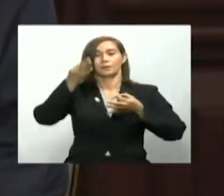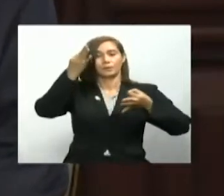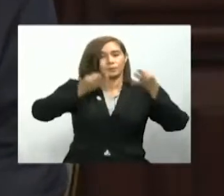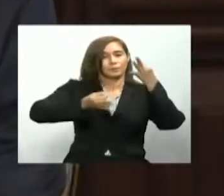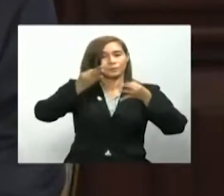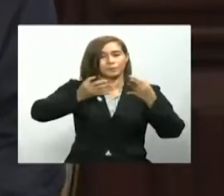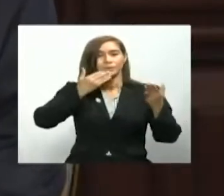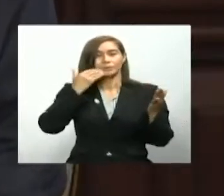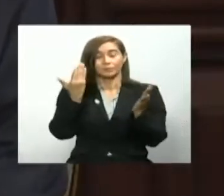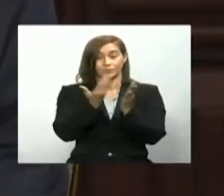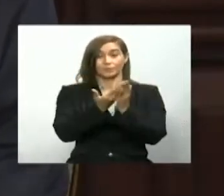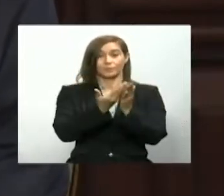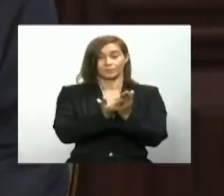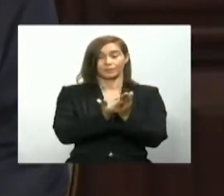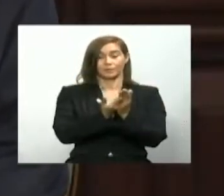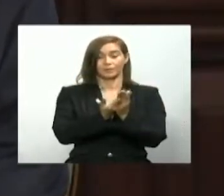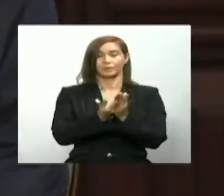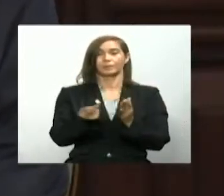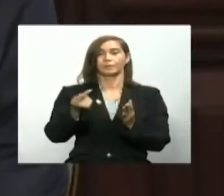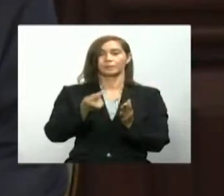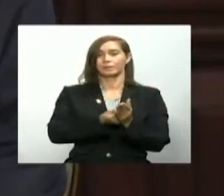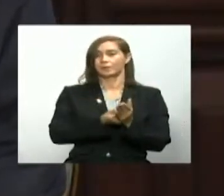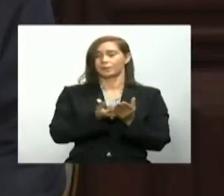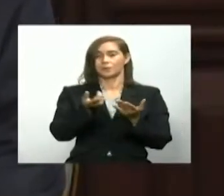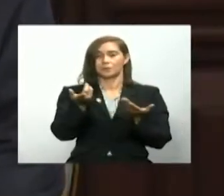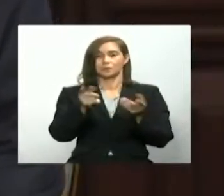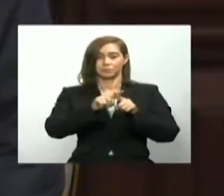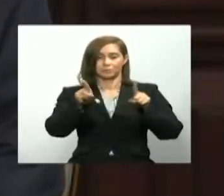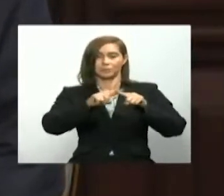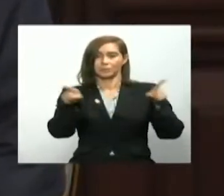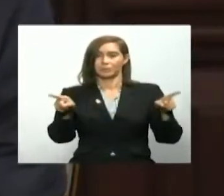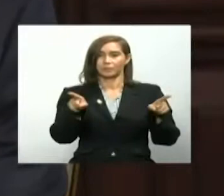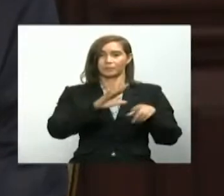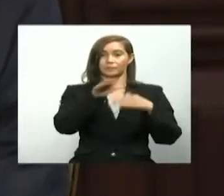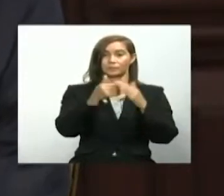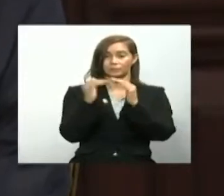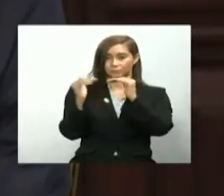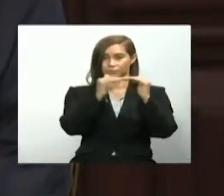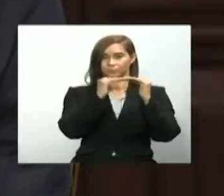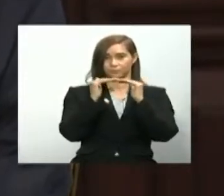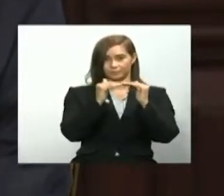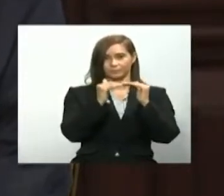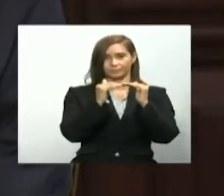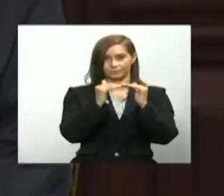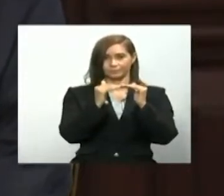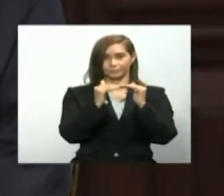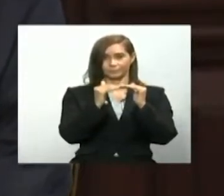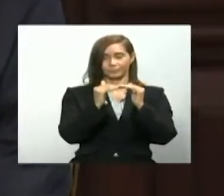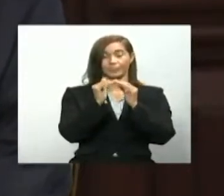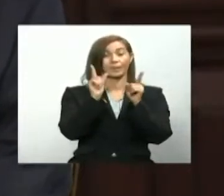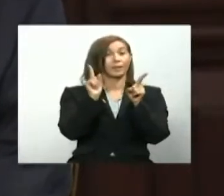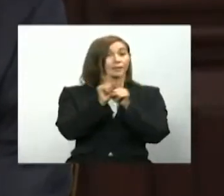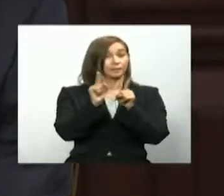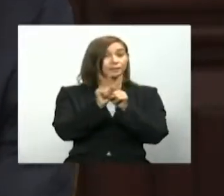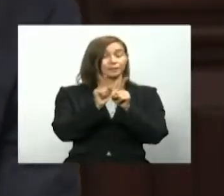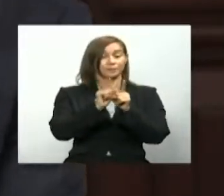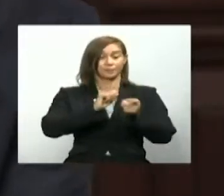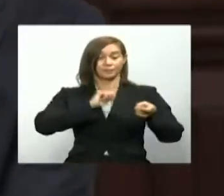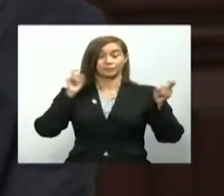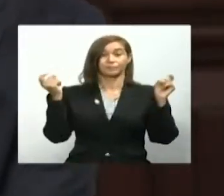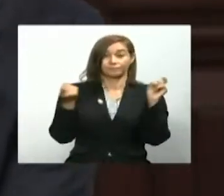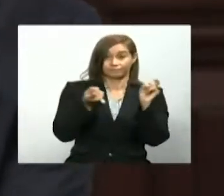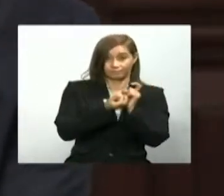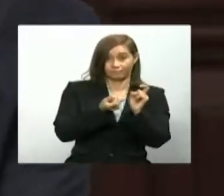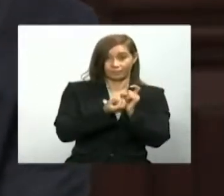también que los miembros de la informada ya han comenzado con un significativo aumento de sus salarios la mejora en las